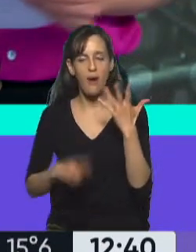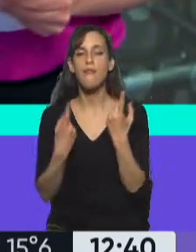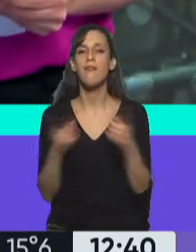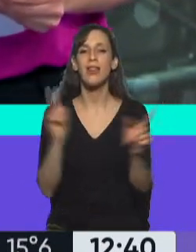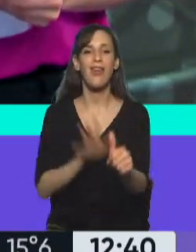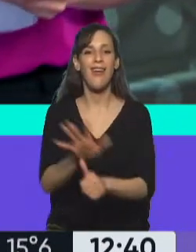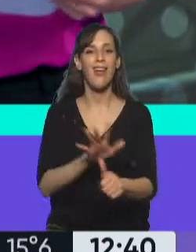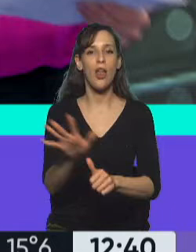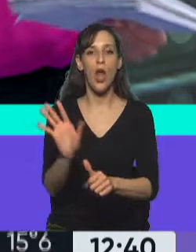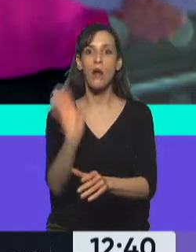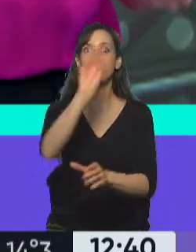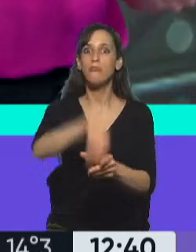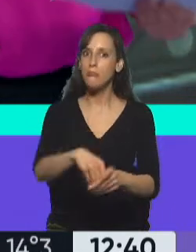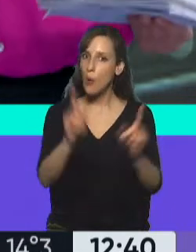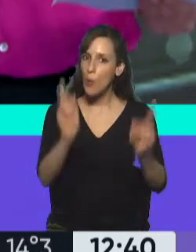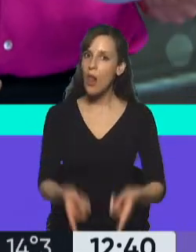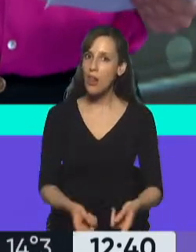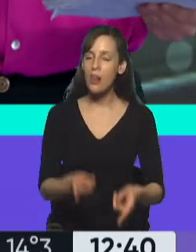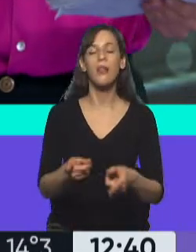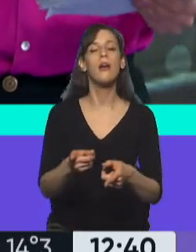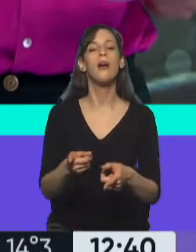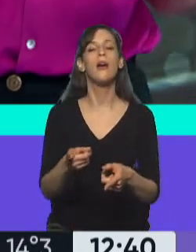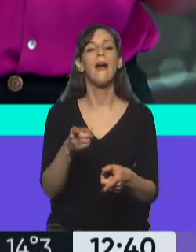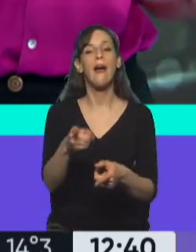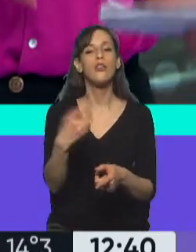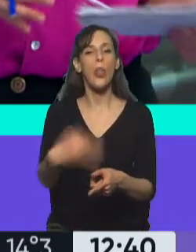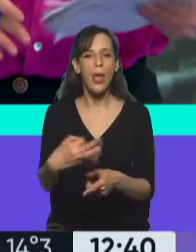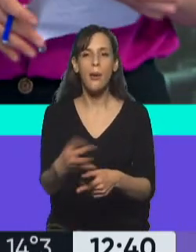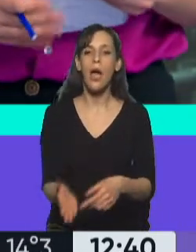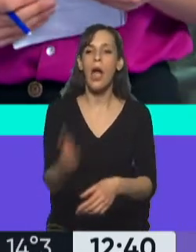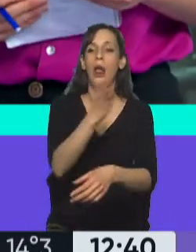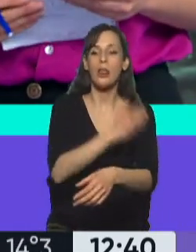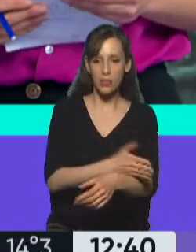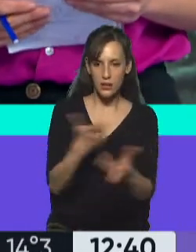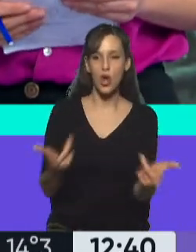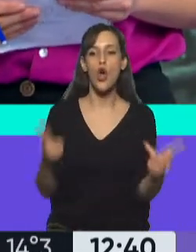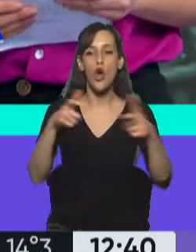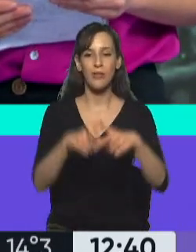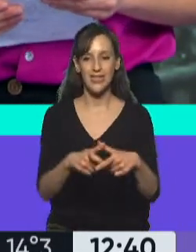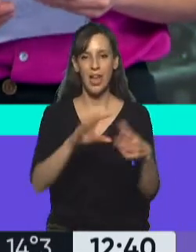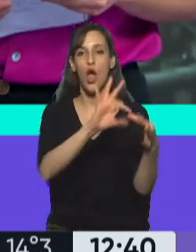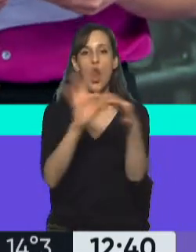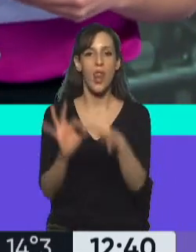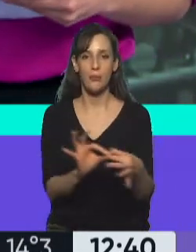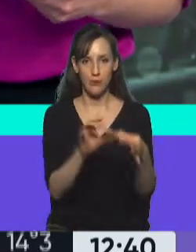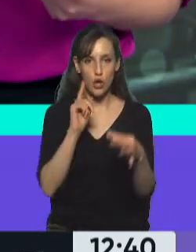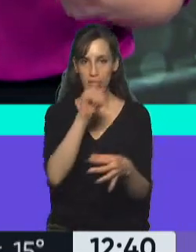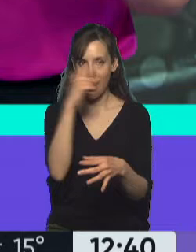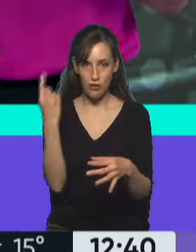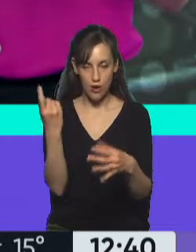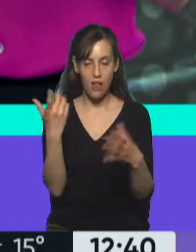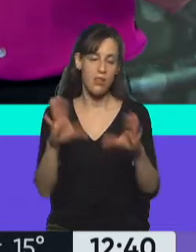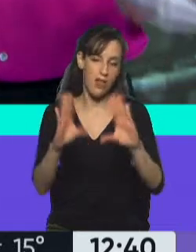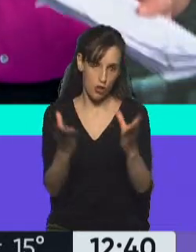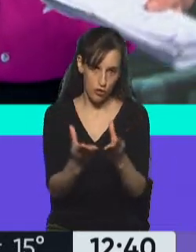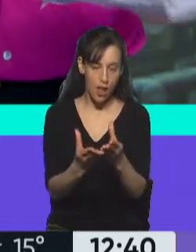nada, naturalmente, no. Hubo una serie de modificaciones que realizó el Comité Olímpico Internacional que tuvieron que ver con